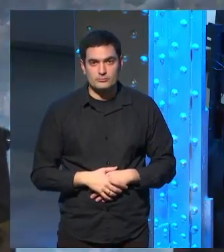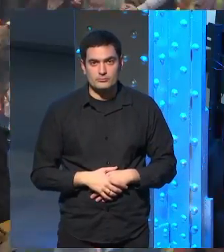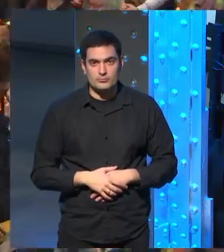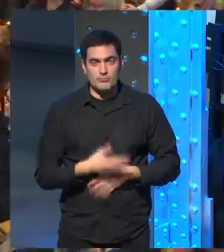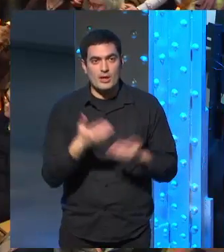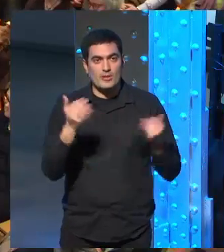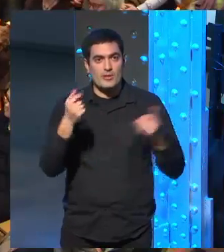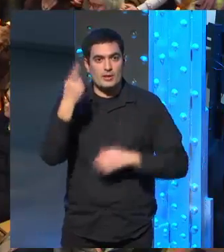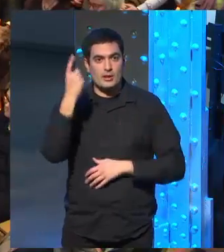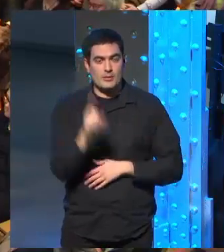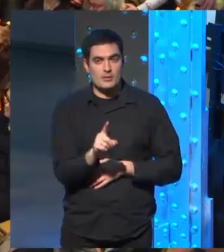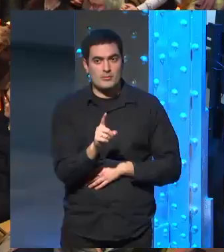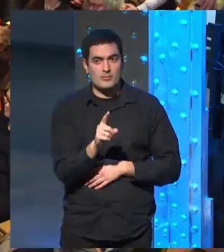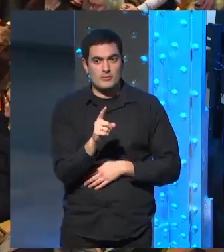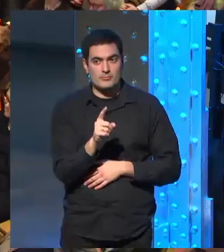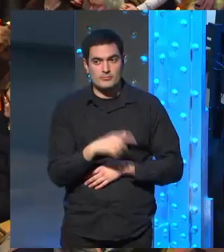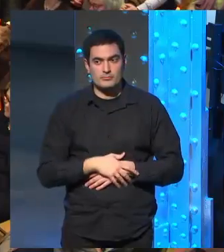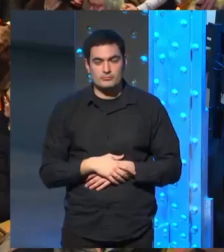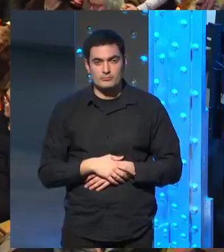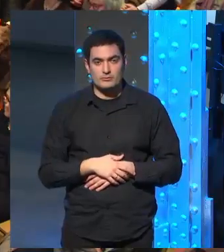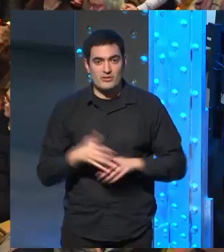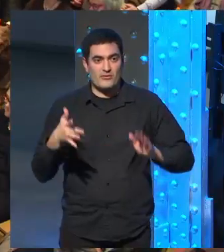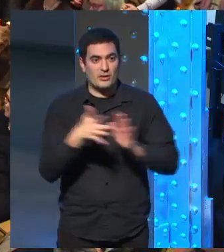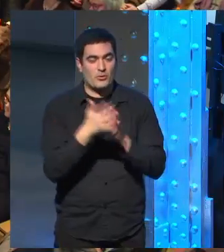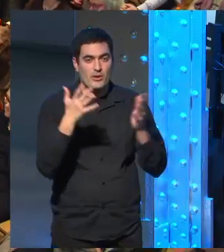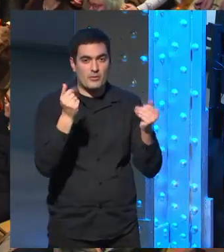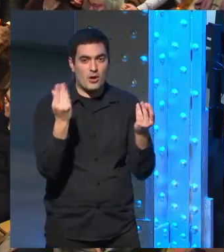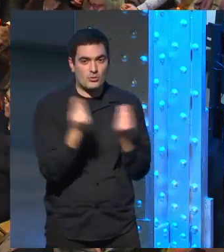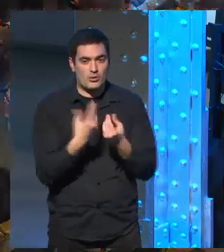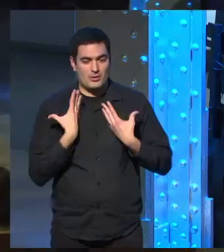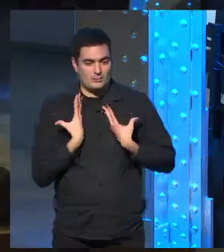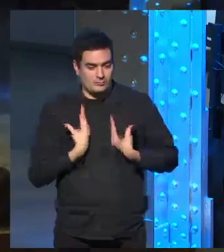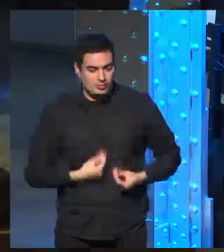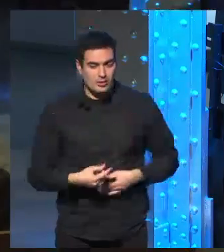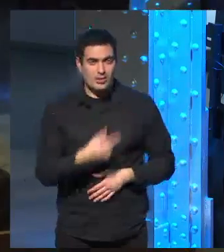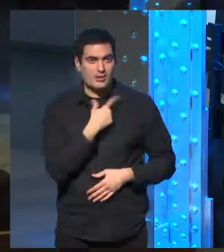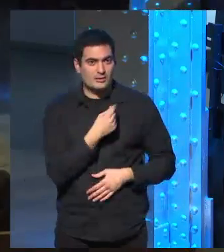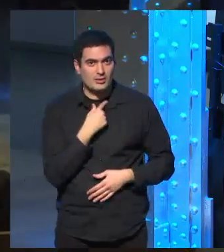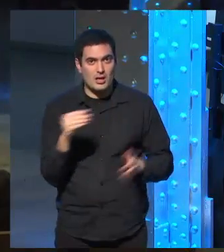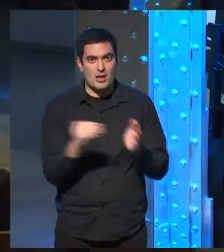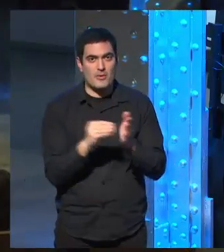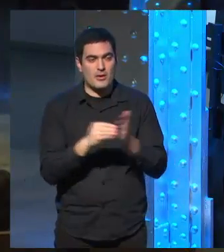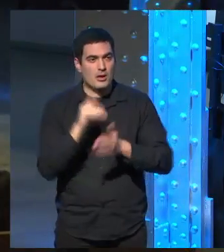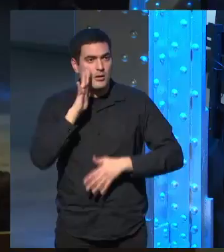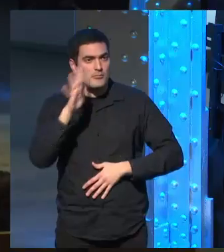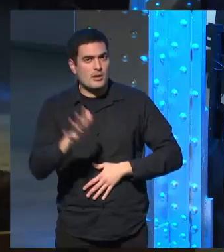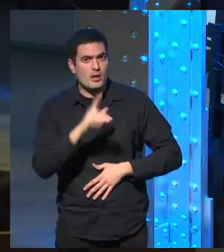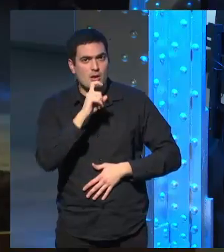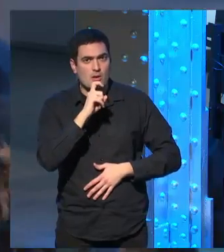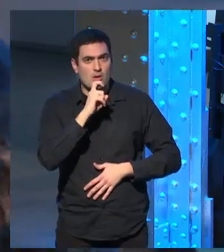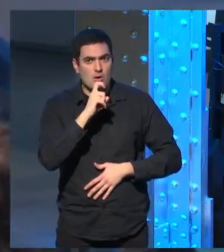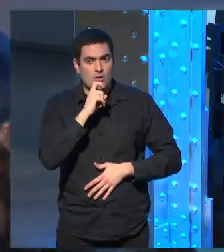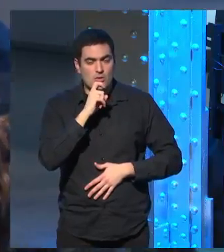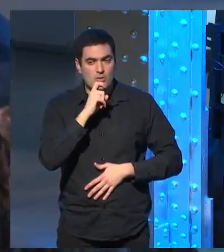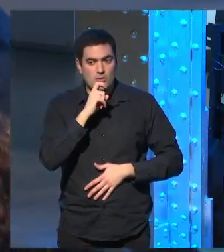despedida también. ¿No? Es decir, a lo grande. Te estás despidiendo con tragedia y con risa, ¿no? Parece como el Falstaff